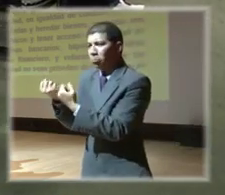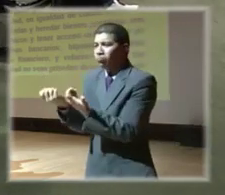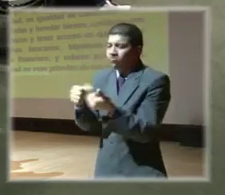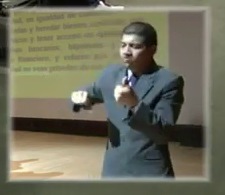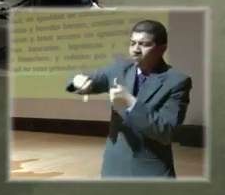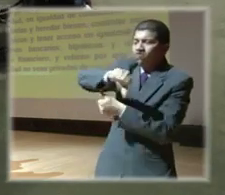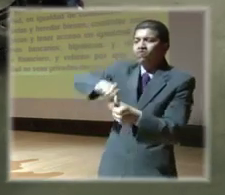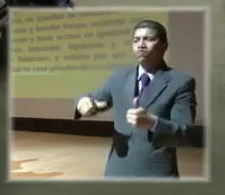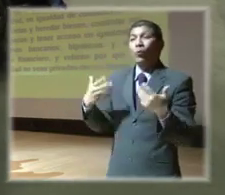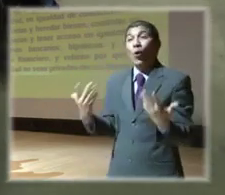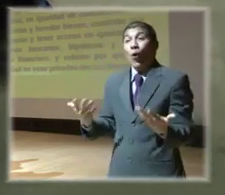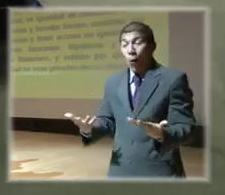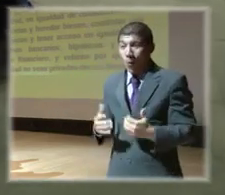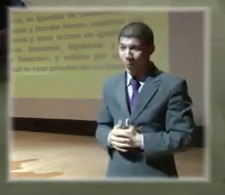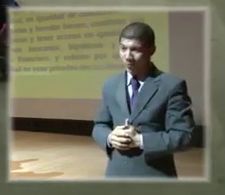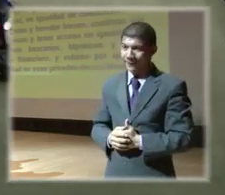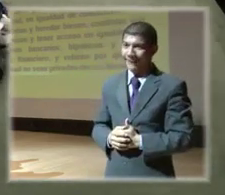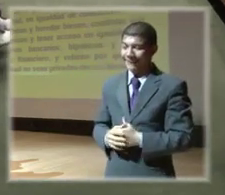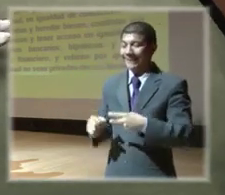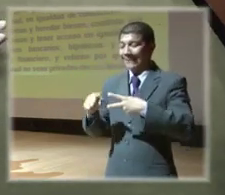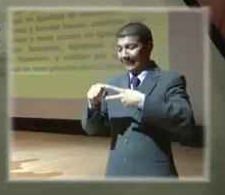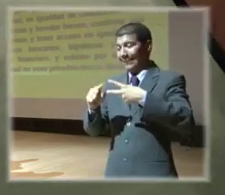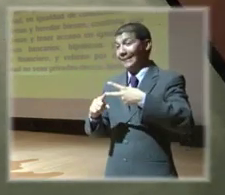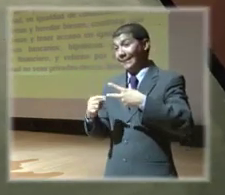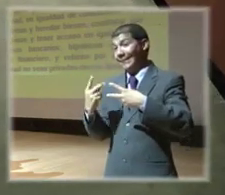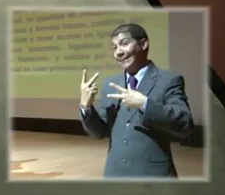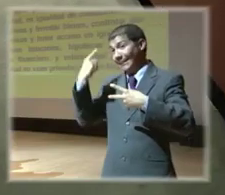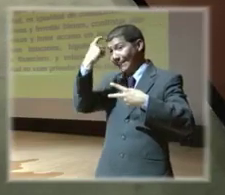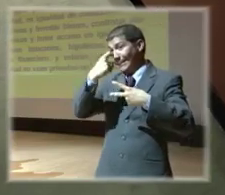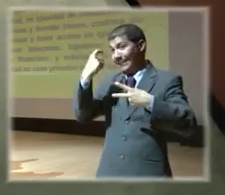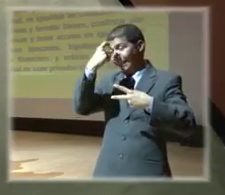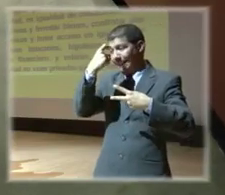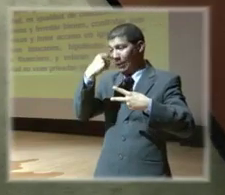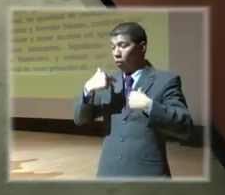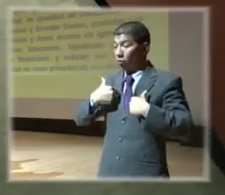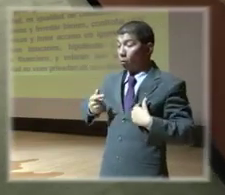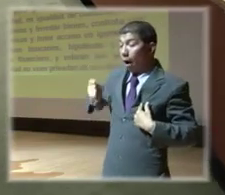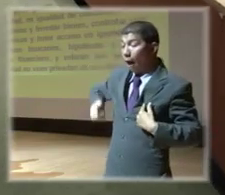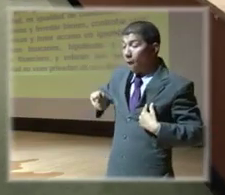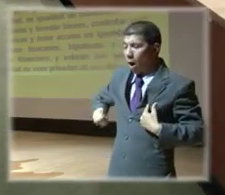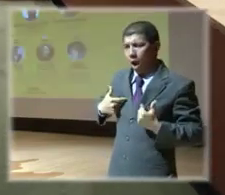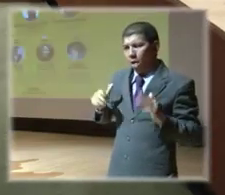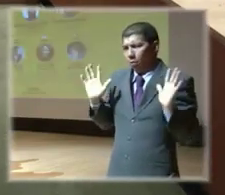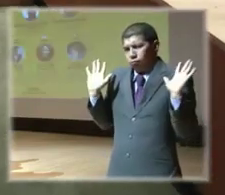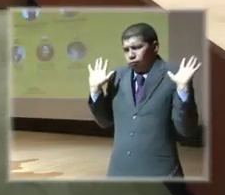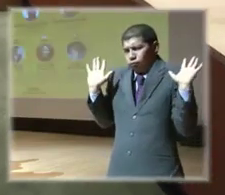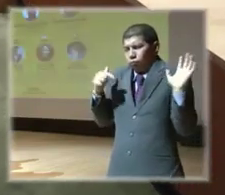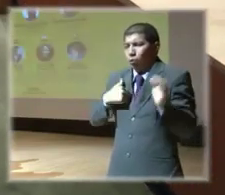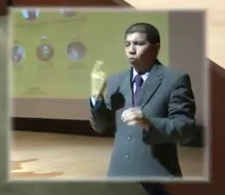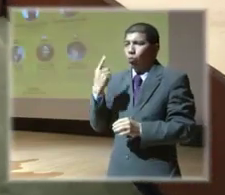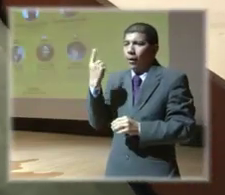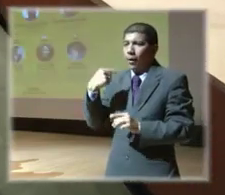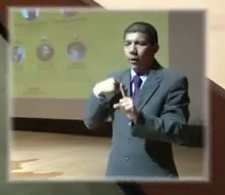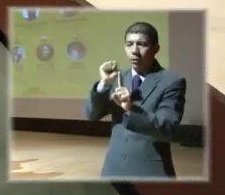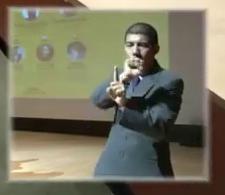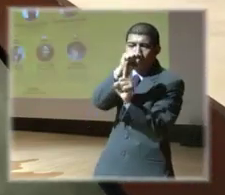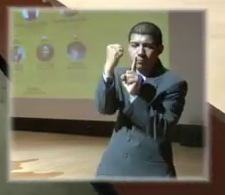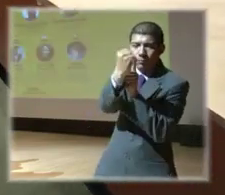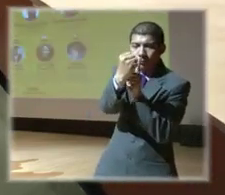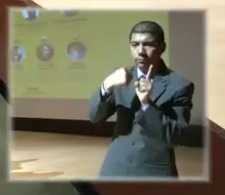tenemos que inventar en nuestros sistemas, y yo no soy abogada, soy socióloga. En nuestros sistemas